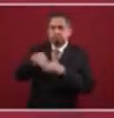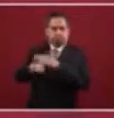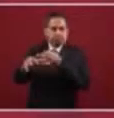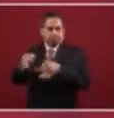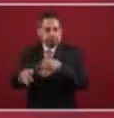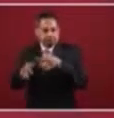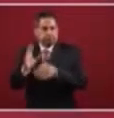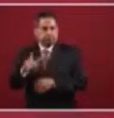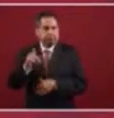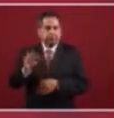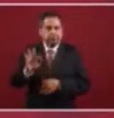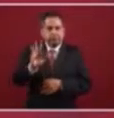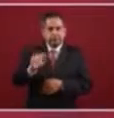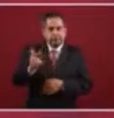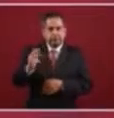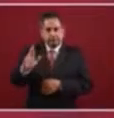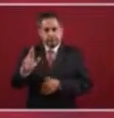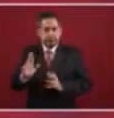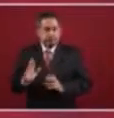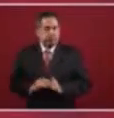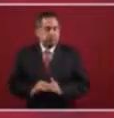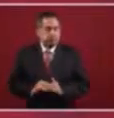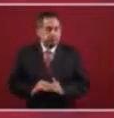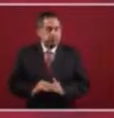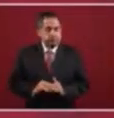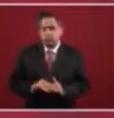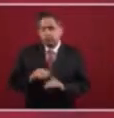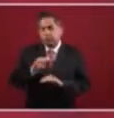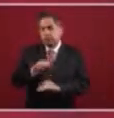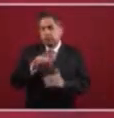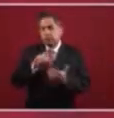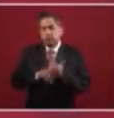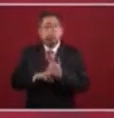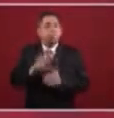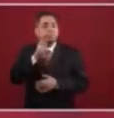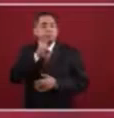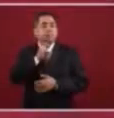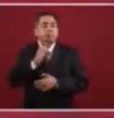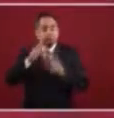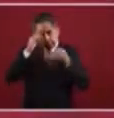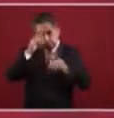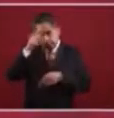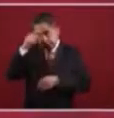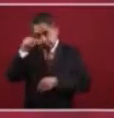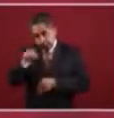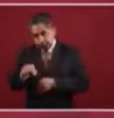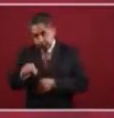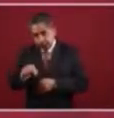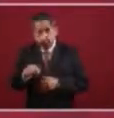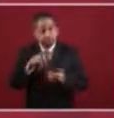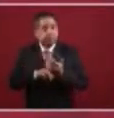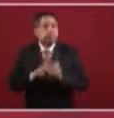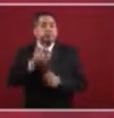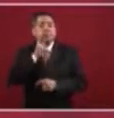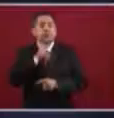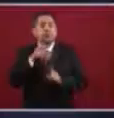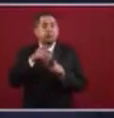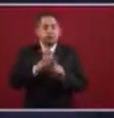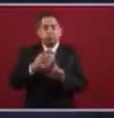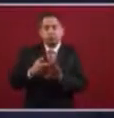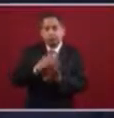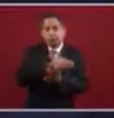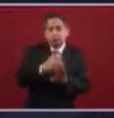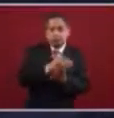en la fiscalía. Básicamente es un asunto que está viendo Pemex, porque a Pemex lo